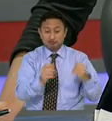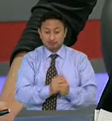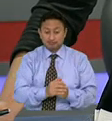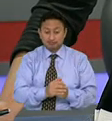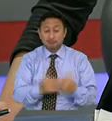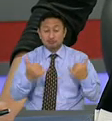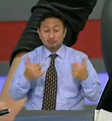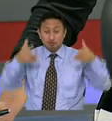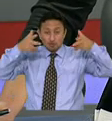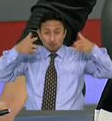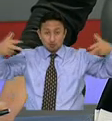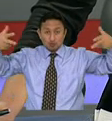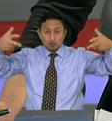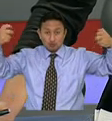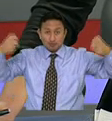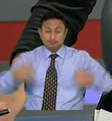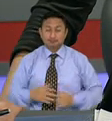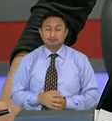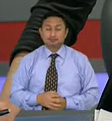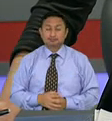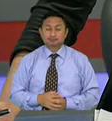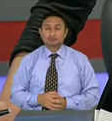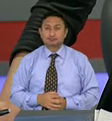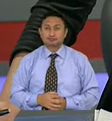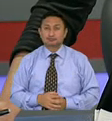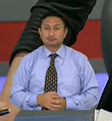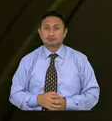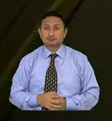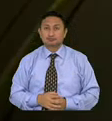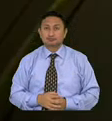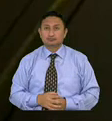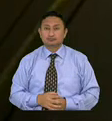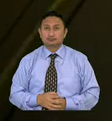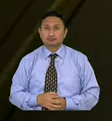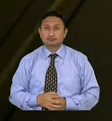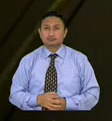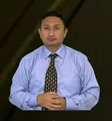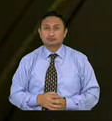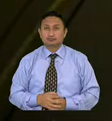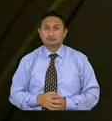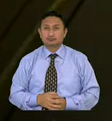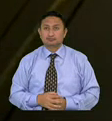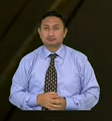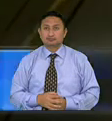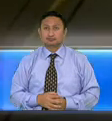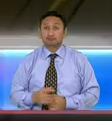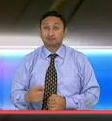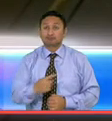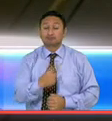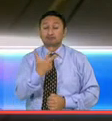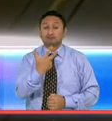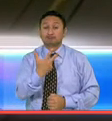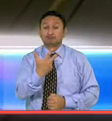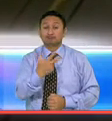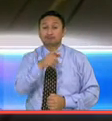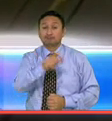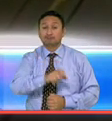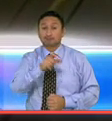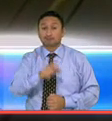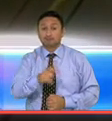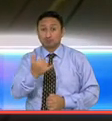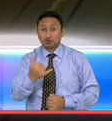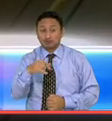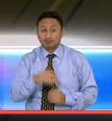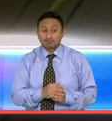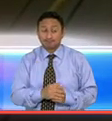quedó registrado en videos de seguridad. ¿Cómo se dieron las cosas de estos 3 sujetos que aparecen en escena